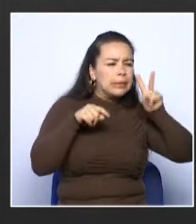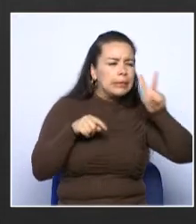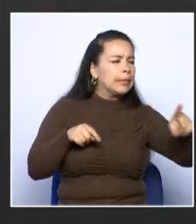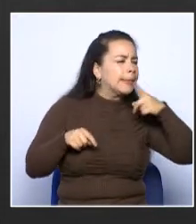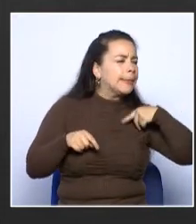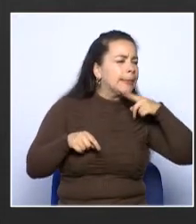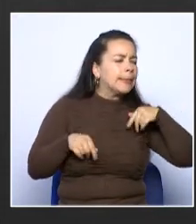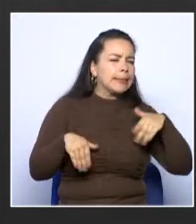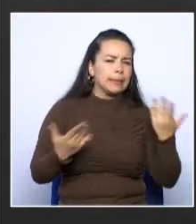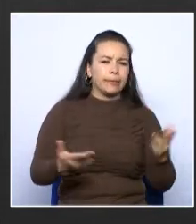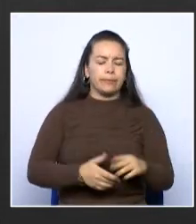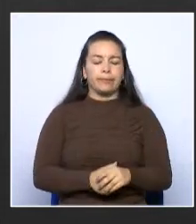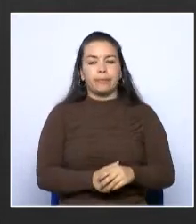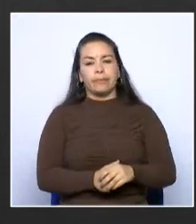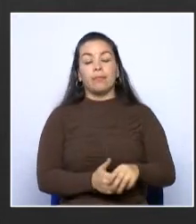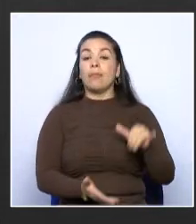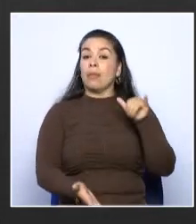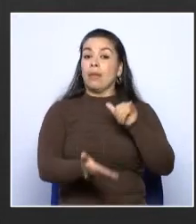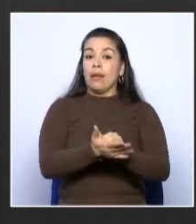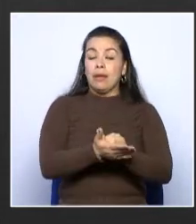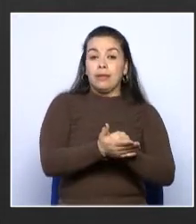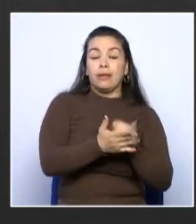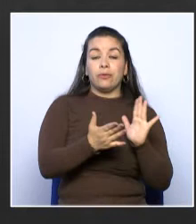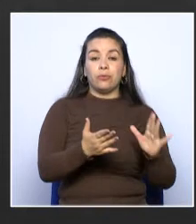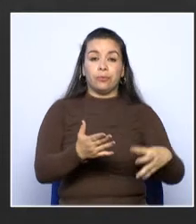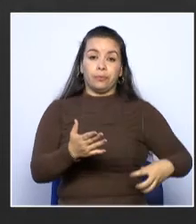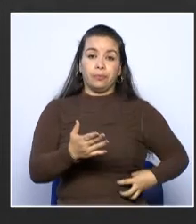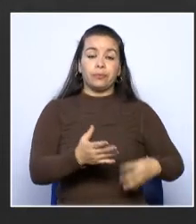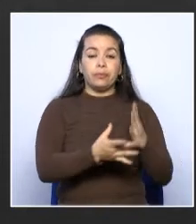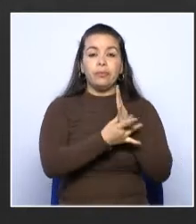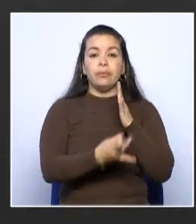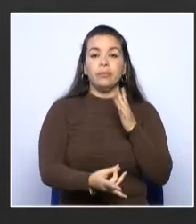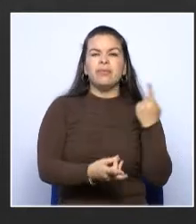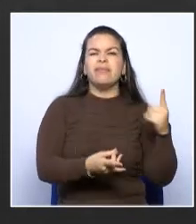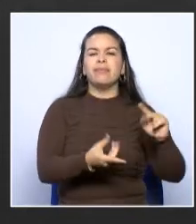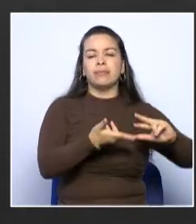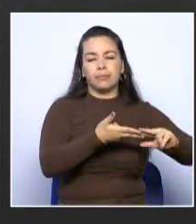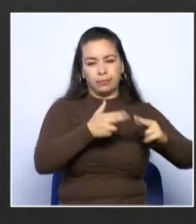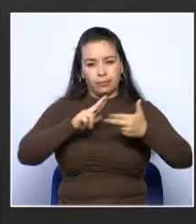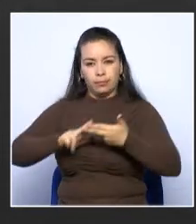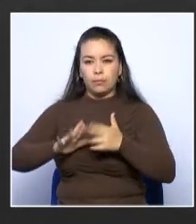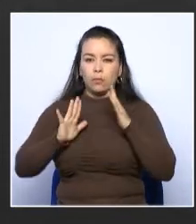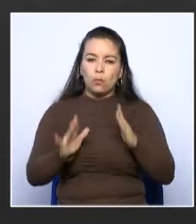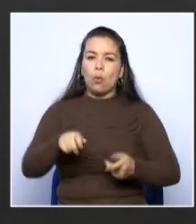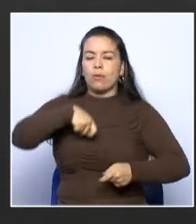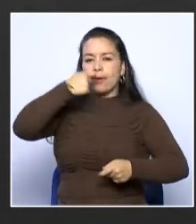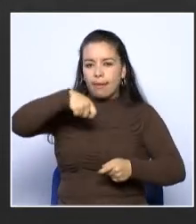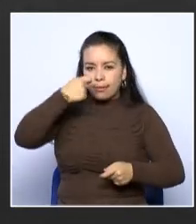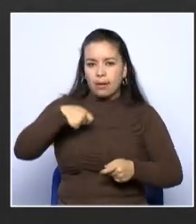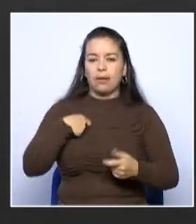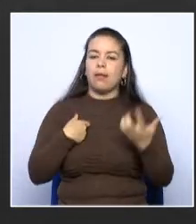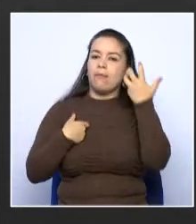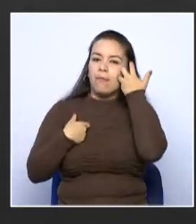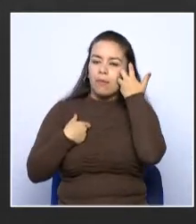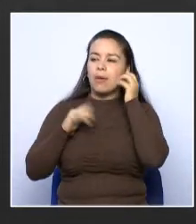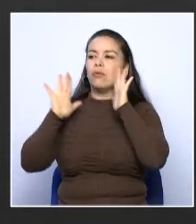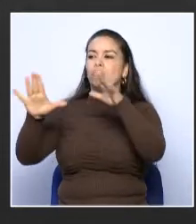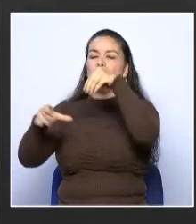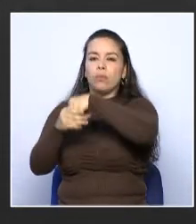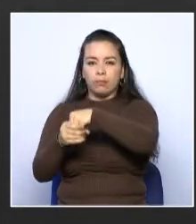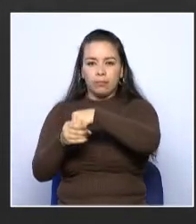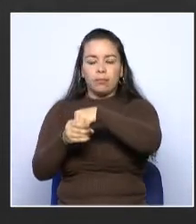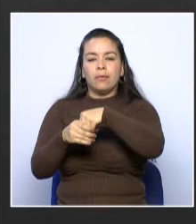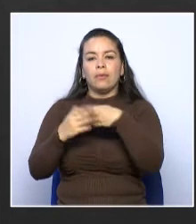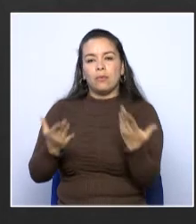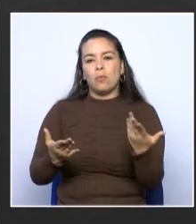estructuras. Ese hígado graso está muy relacionado obviamente con la dieta, con enfermedades propias, ¿sí?